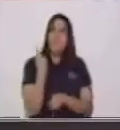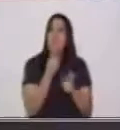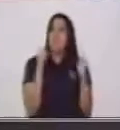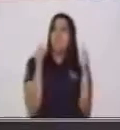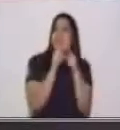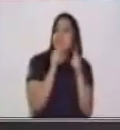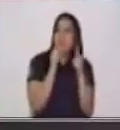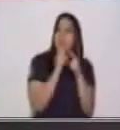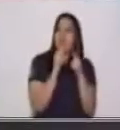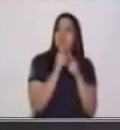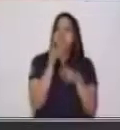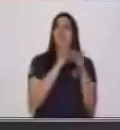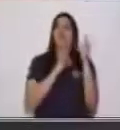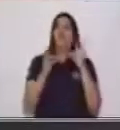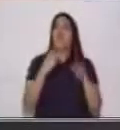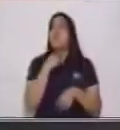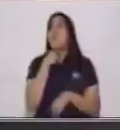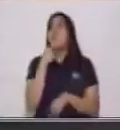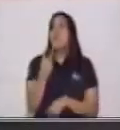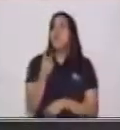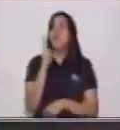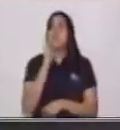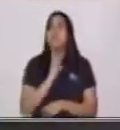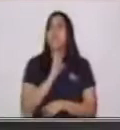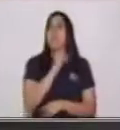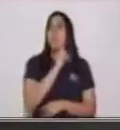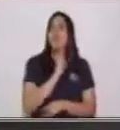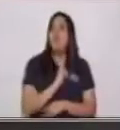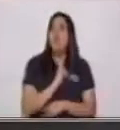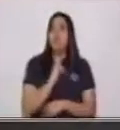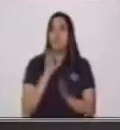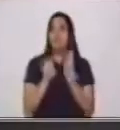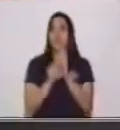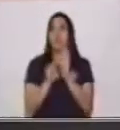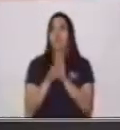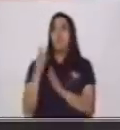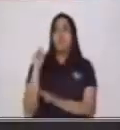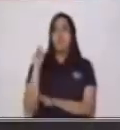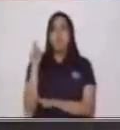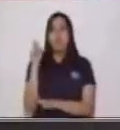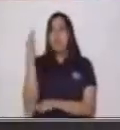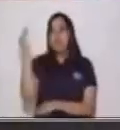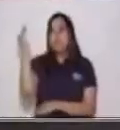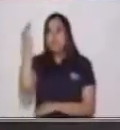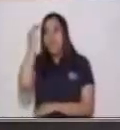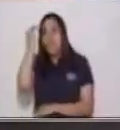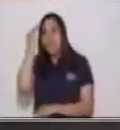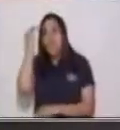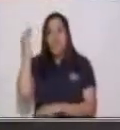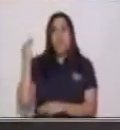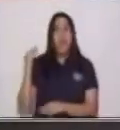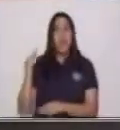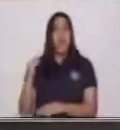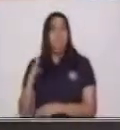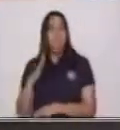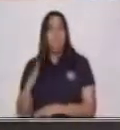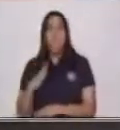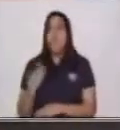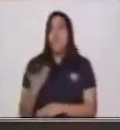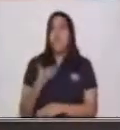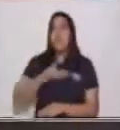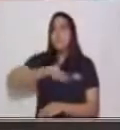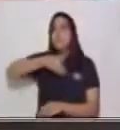infinitivos y todas las voces de los verbos deber, saber, haber, beber